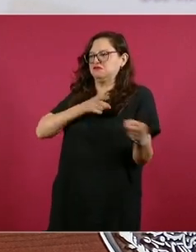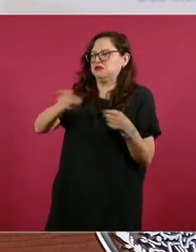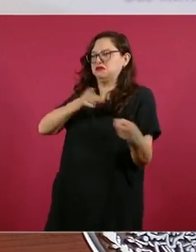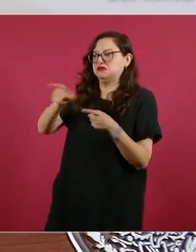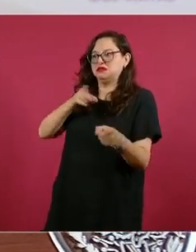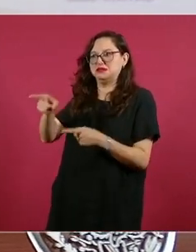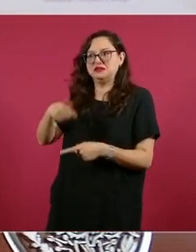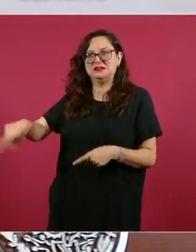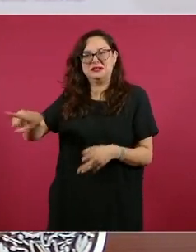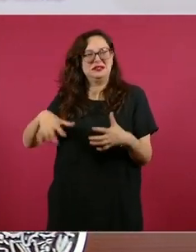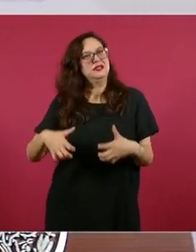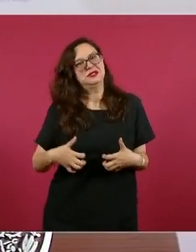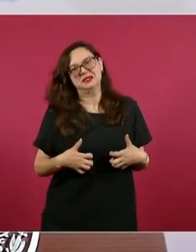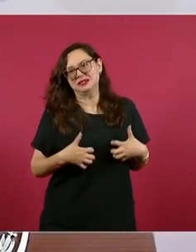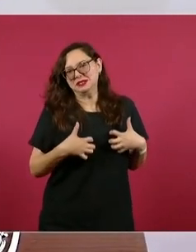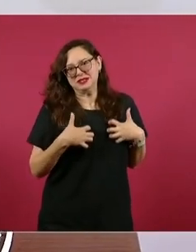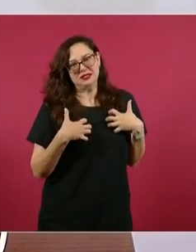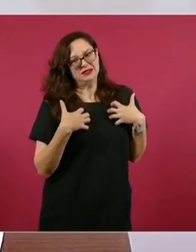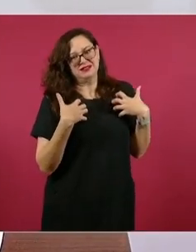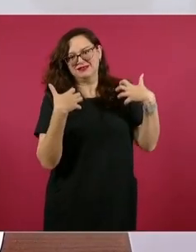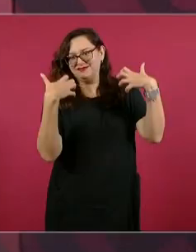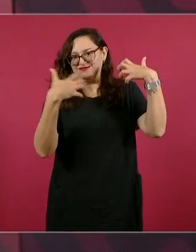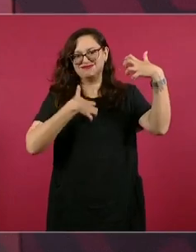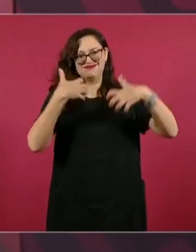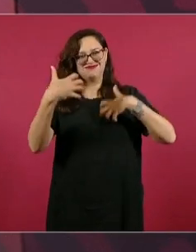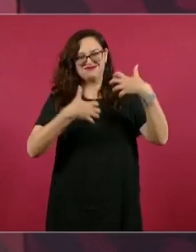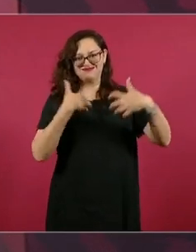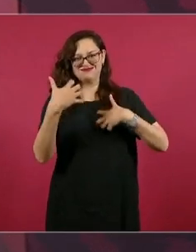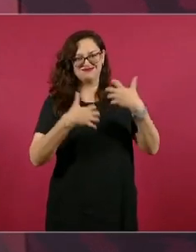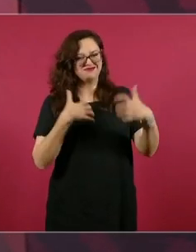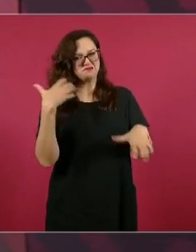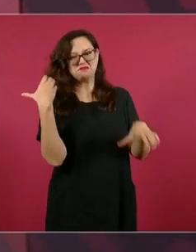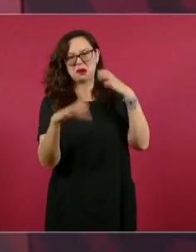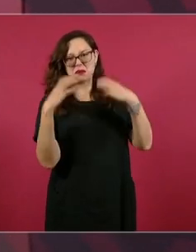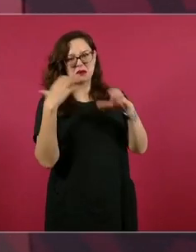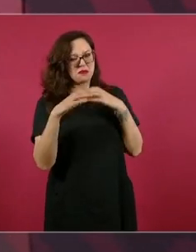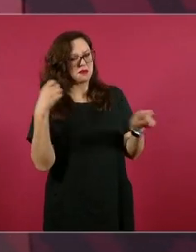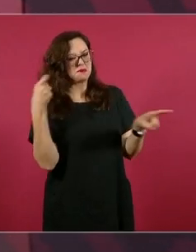y los otros se enojan, y